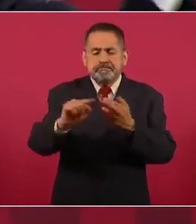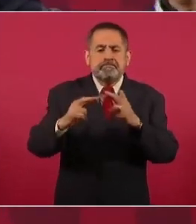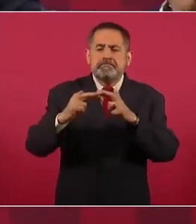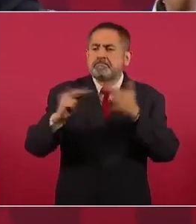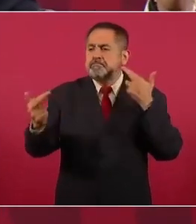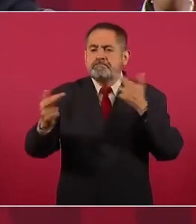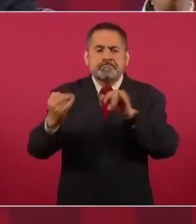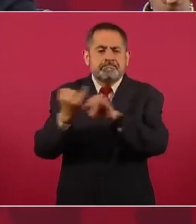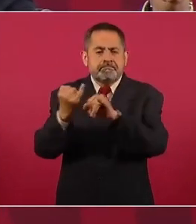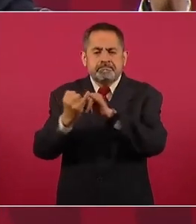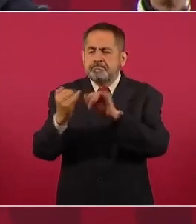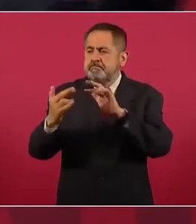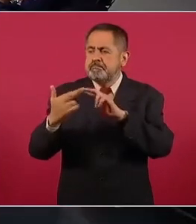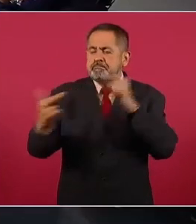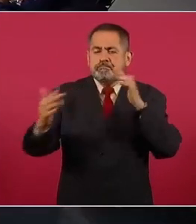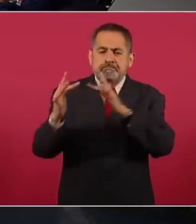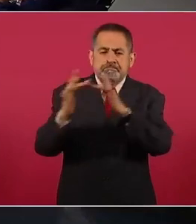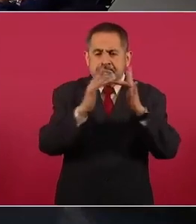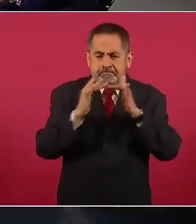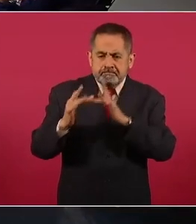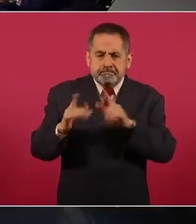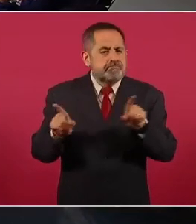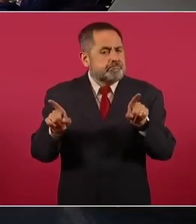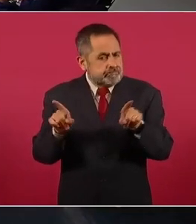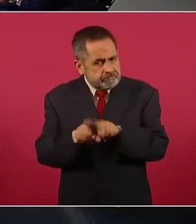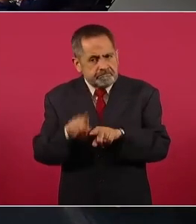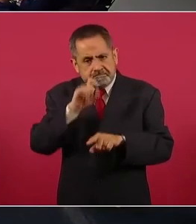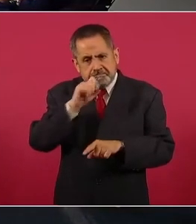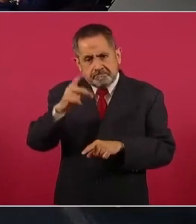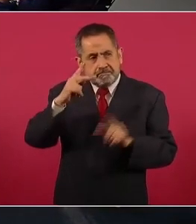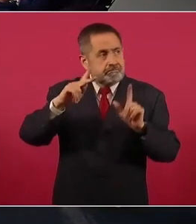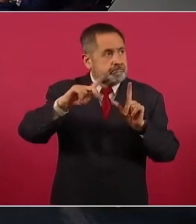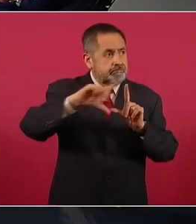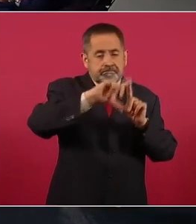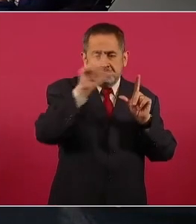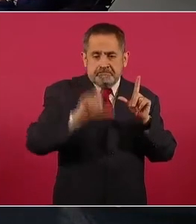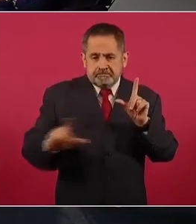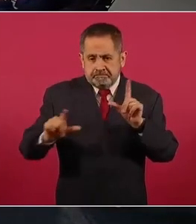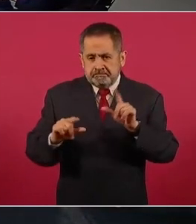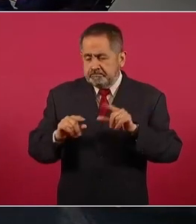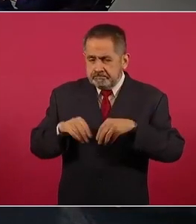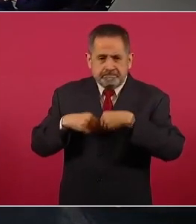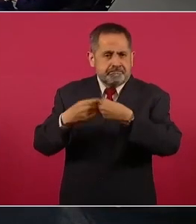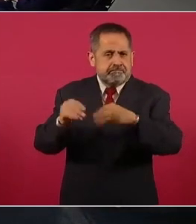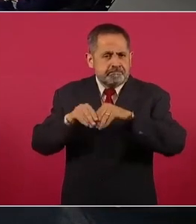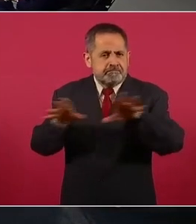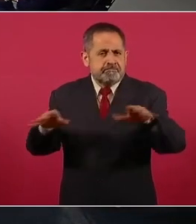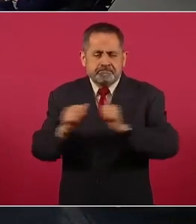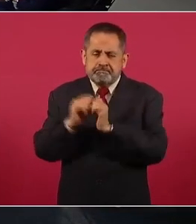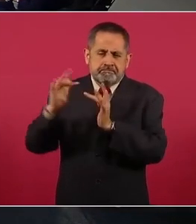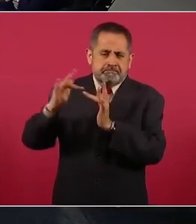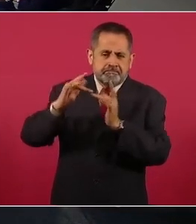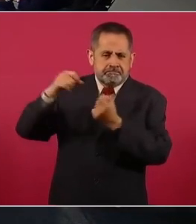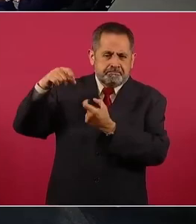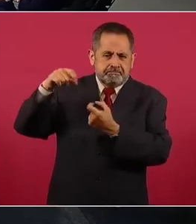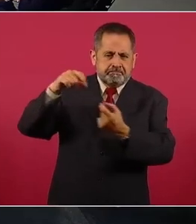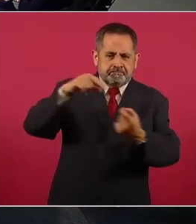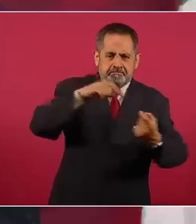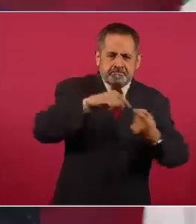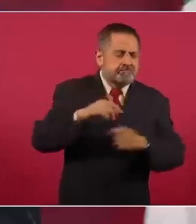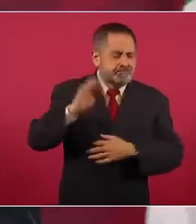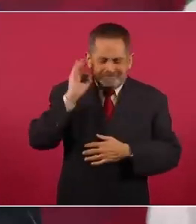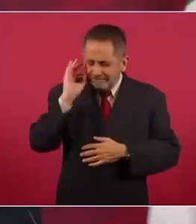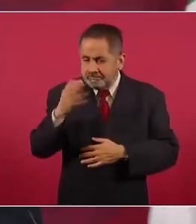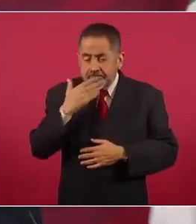para todo el país con sistemas de comunicación. Nos